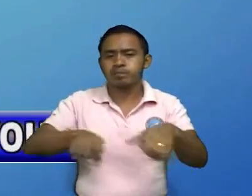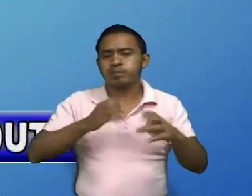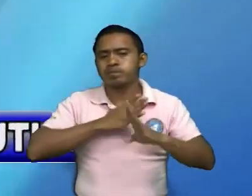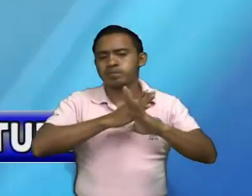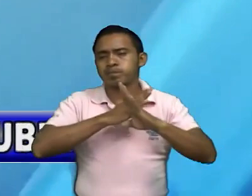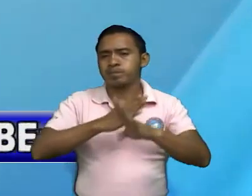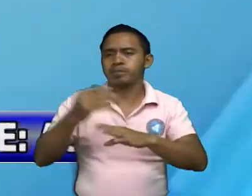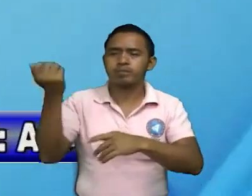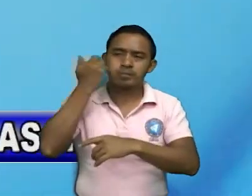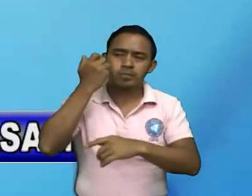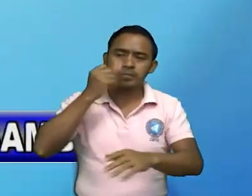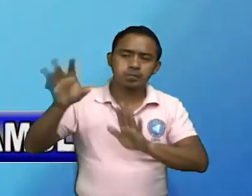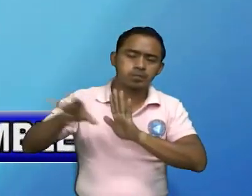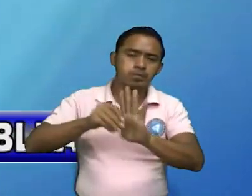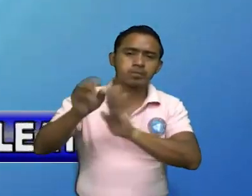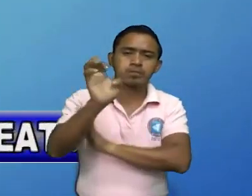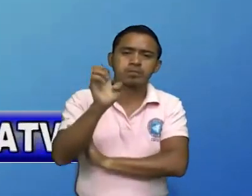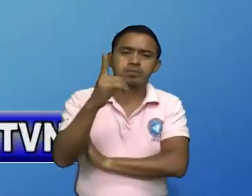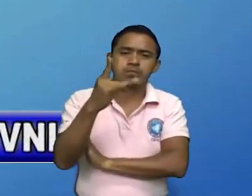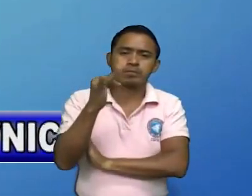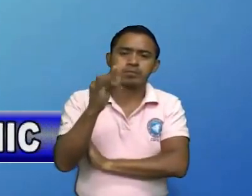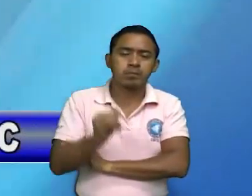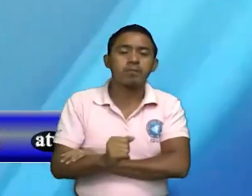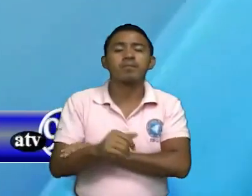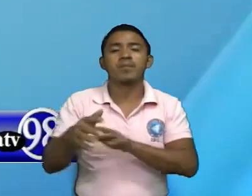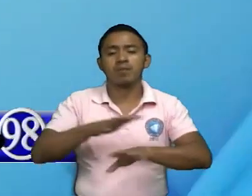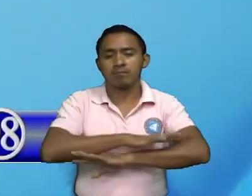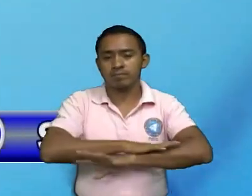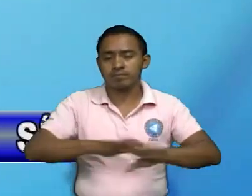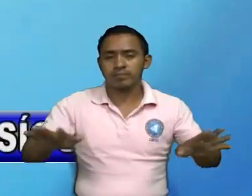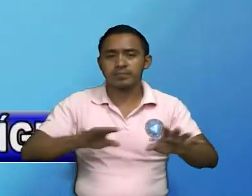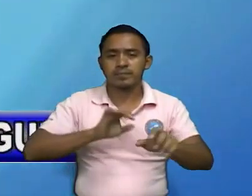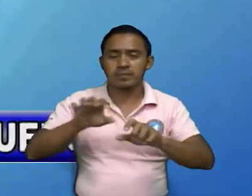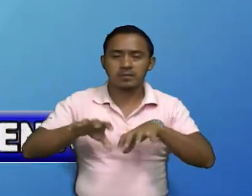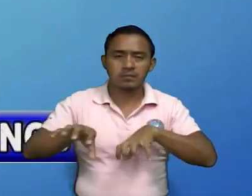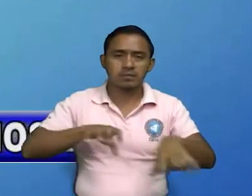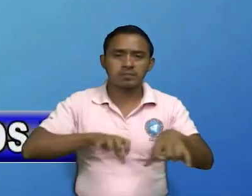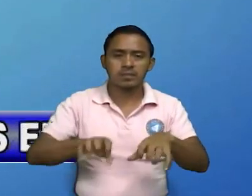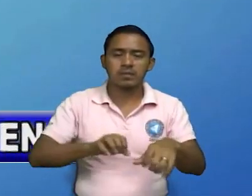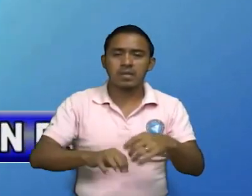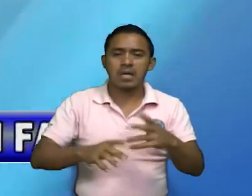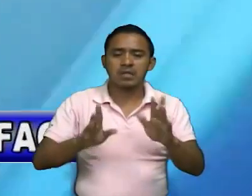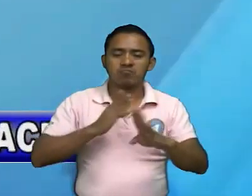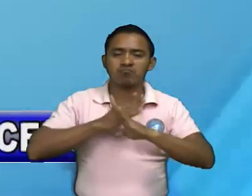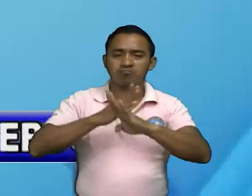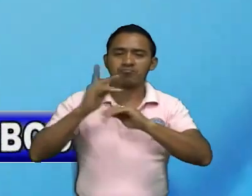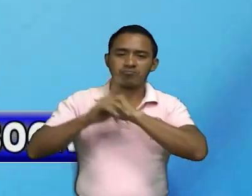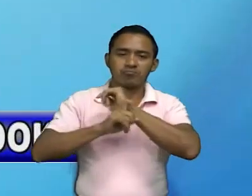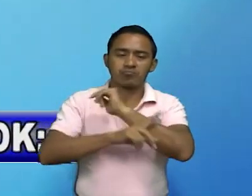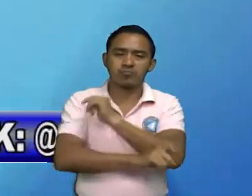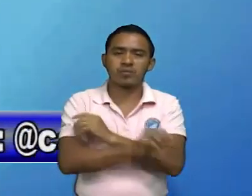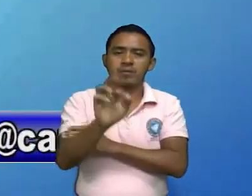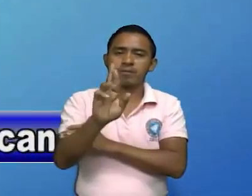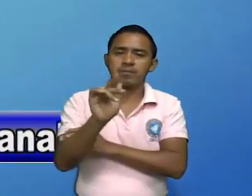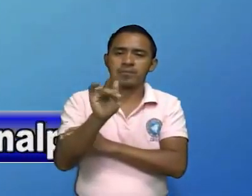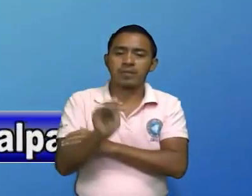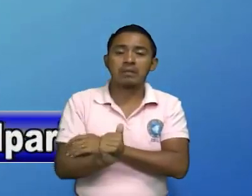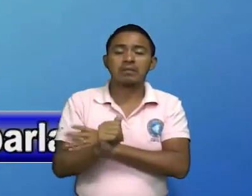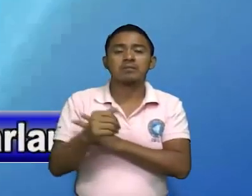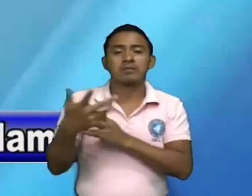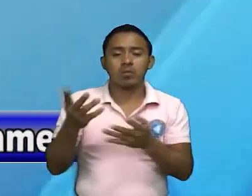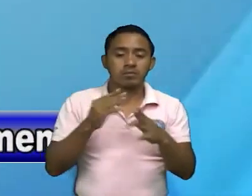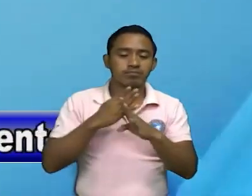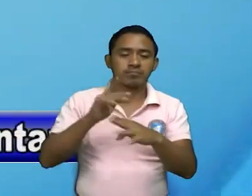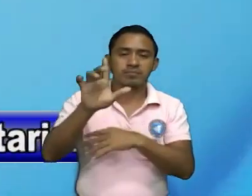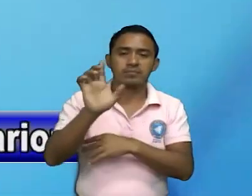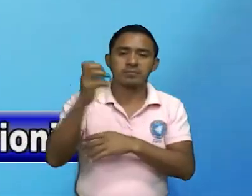lucha antiepidémica. Se culminó la jornada de desratización para prevenir la